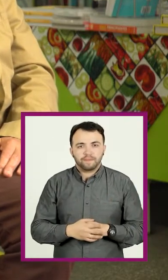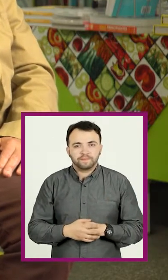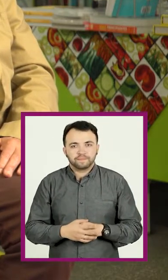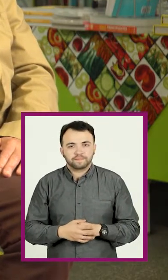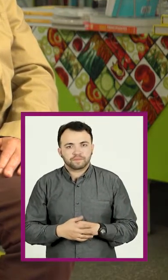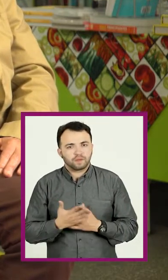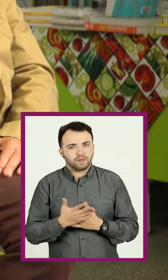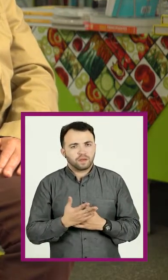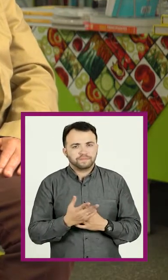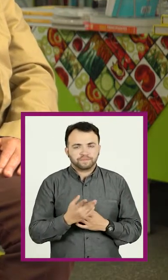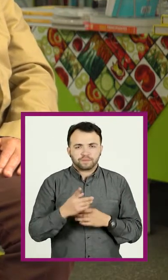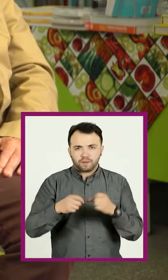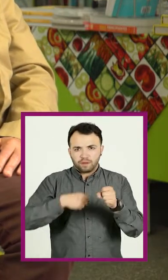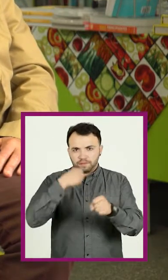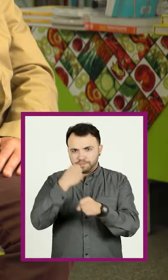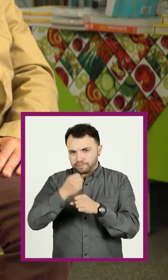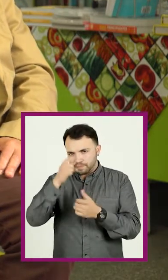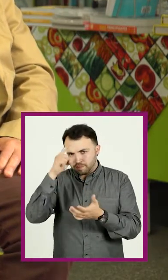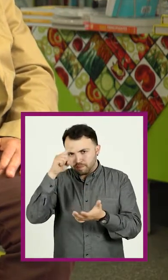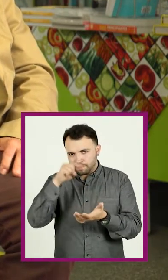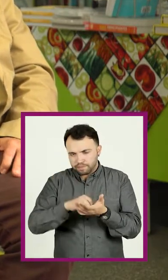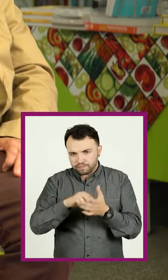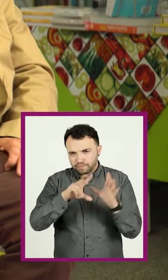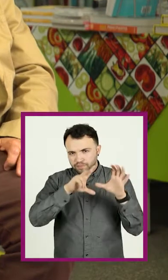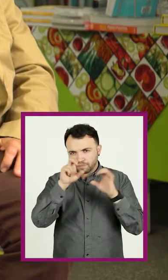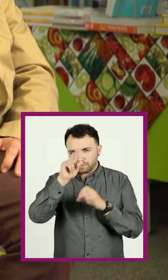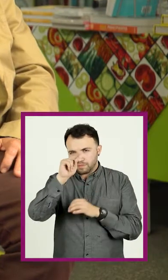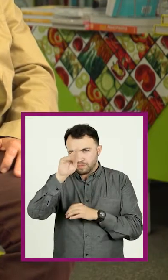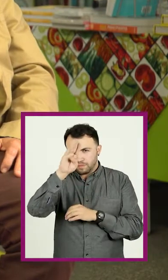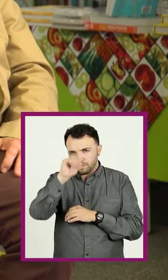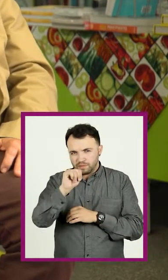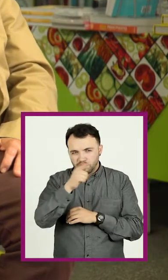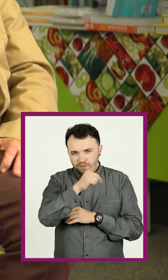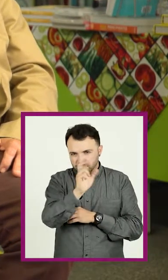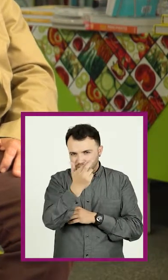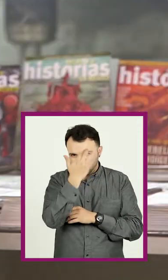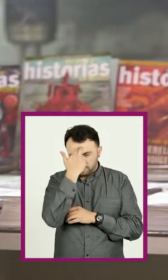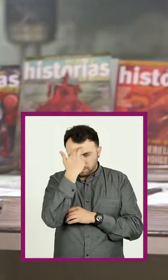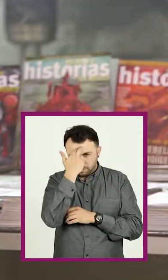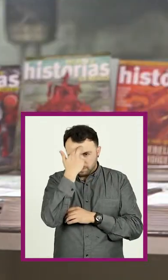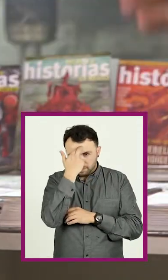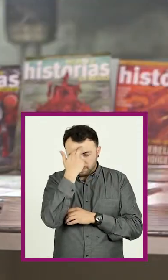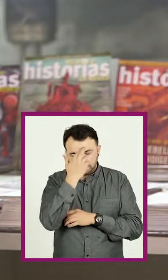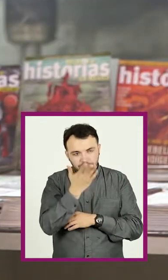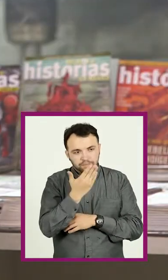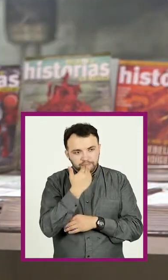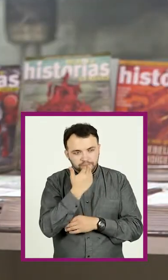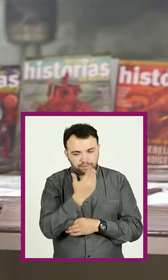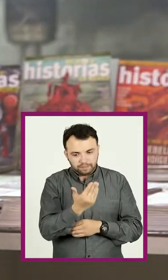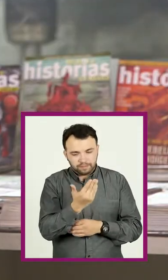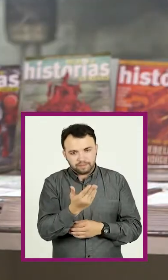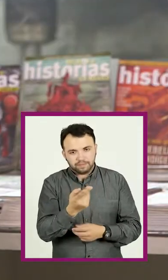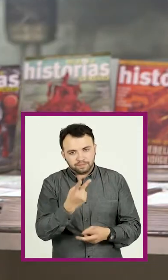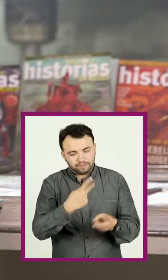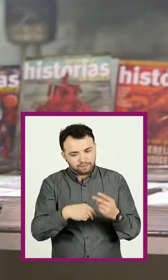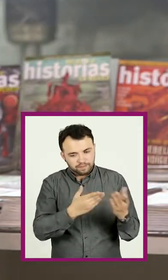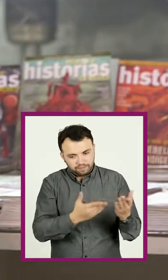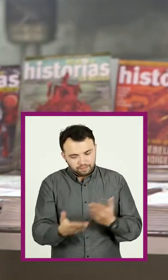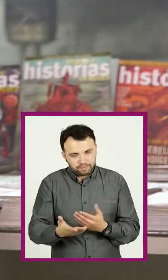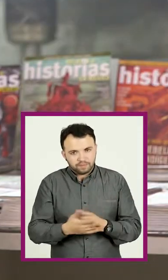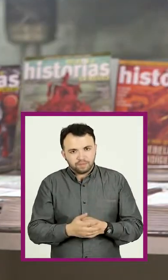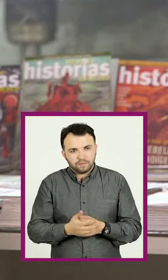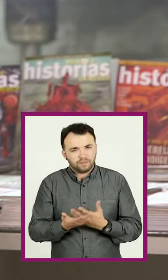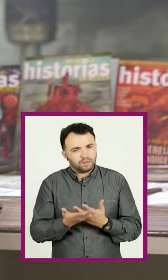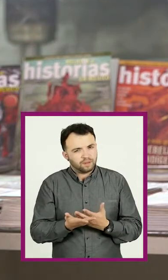En el año 1889, a comienzos, recordarás, Rebeca, bienvenida, por cierto, muchas gracias por estar con nosotros. Muchas gracias